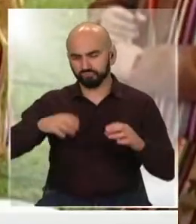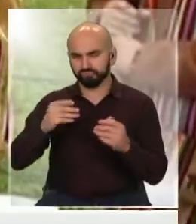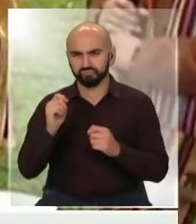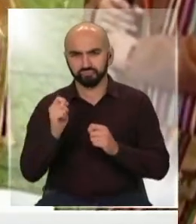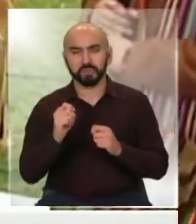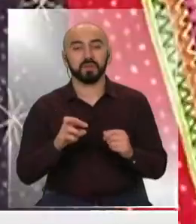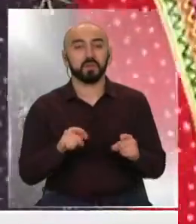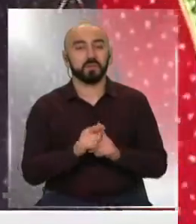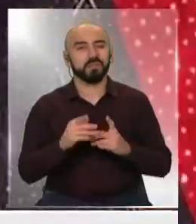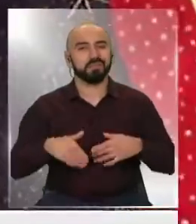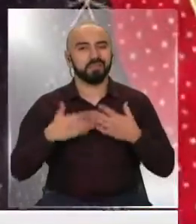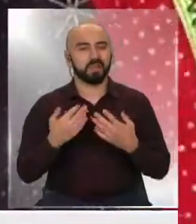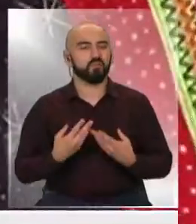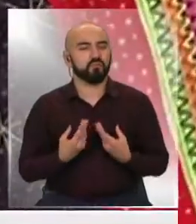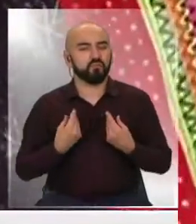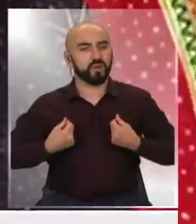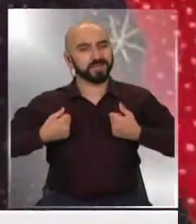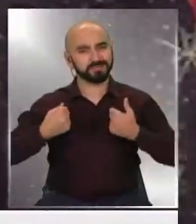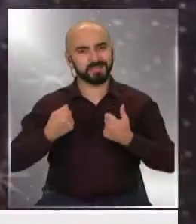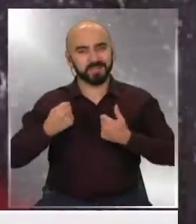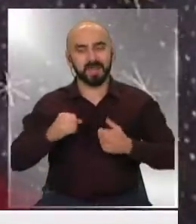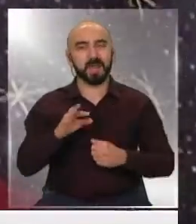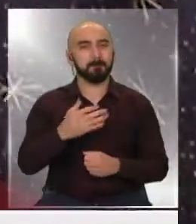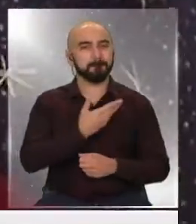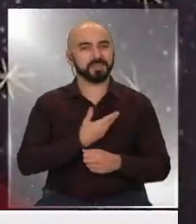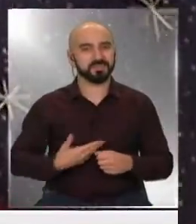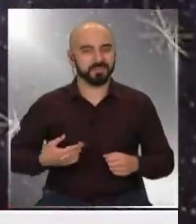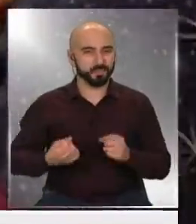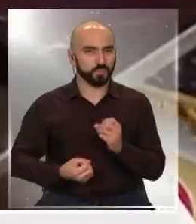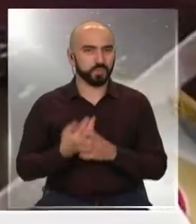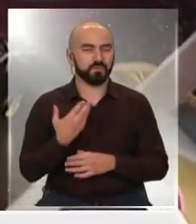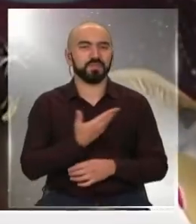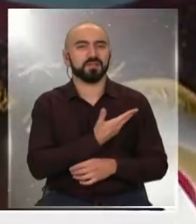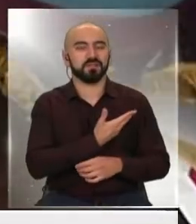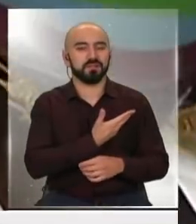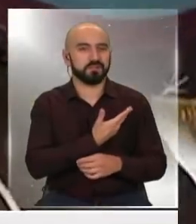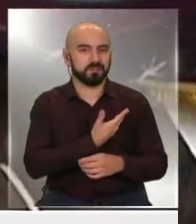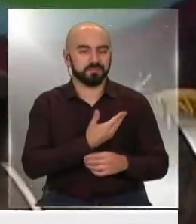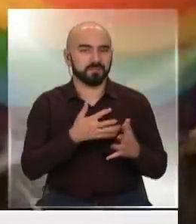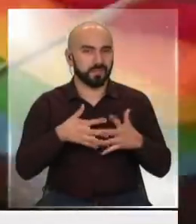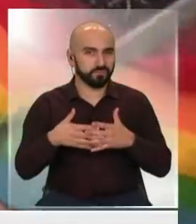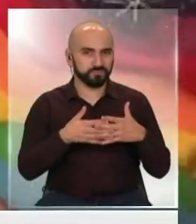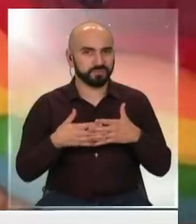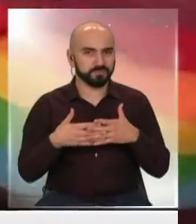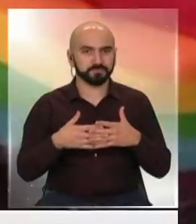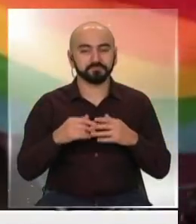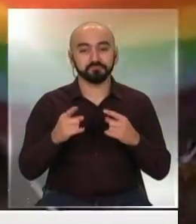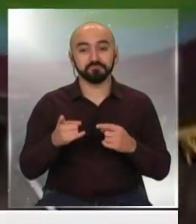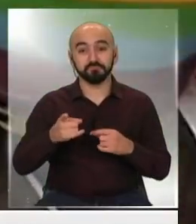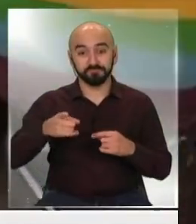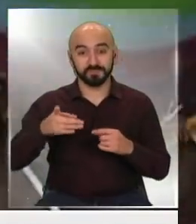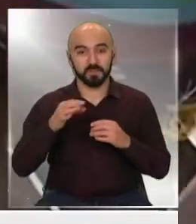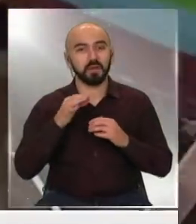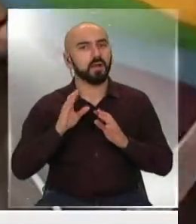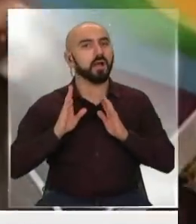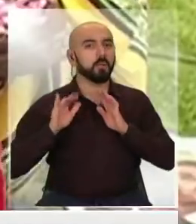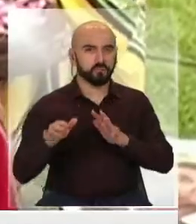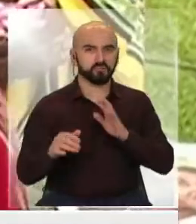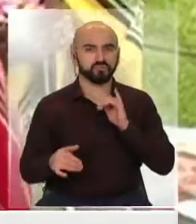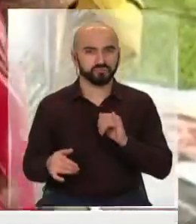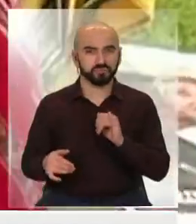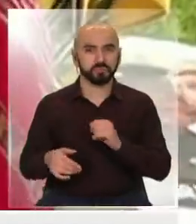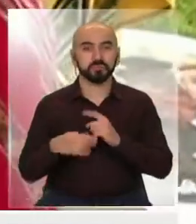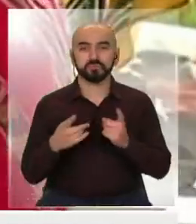buenas energía hasta el presidente electo de eeuu joe biden a quien dijeron apoyar también les dijeron que se producirán grandes